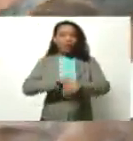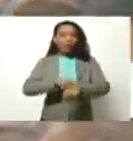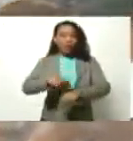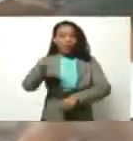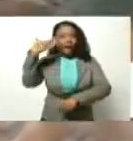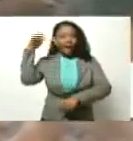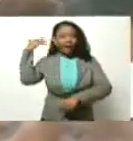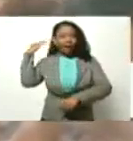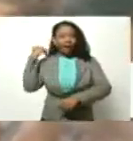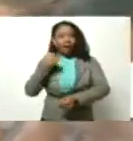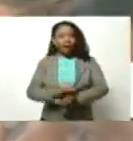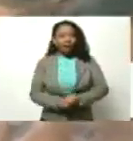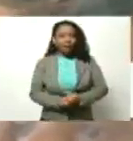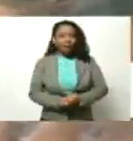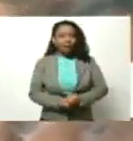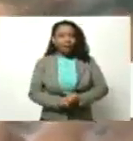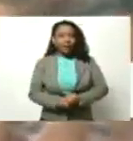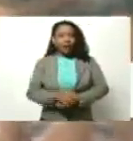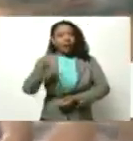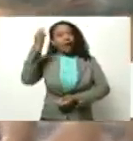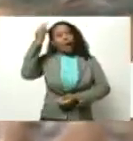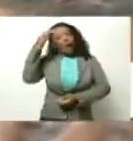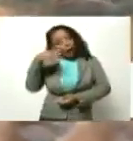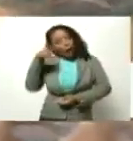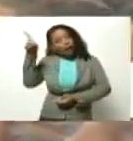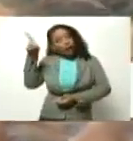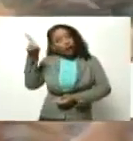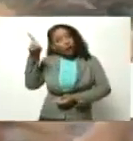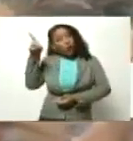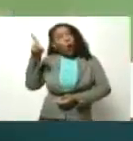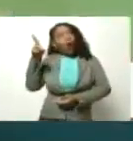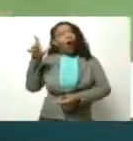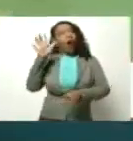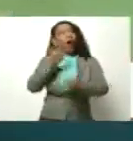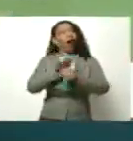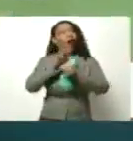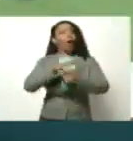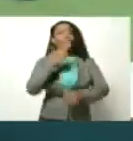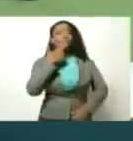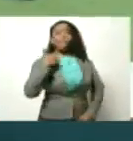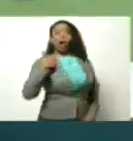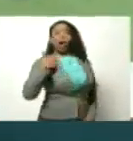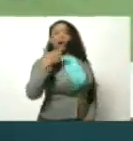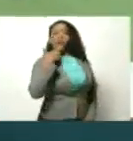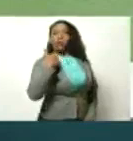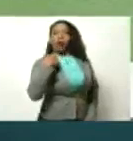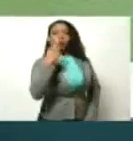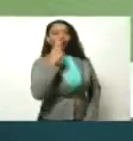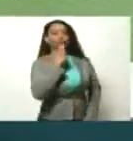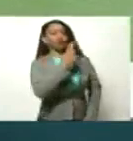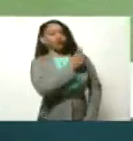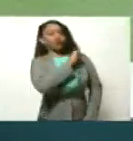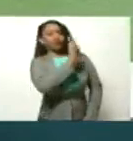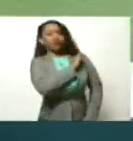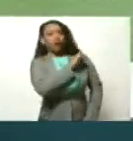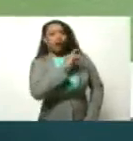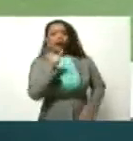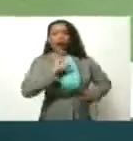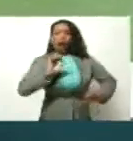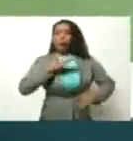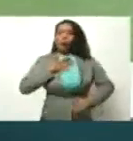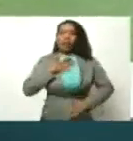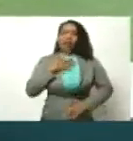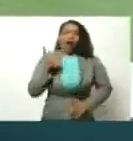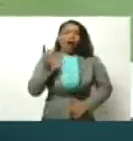español que se creían la tapa del frasco que creían que nadie podía